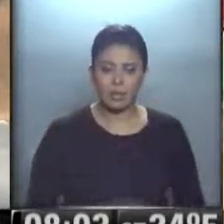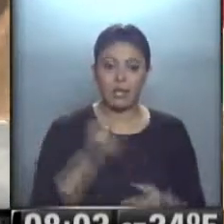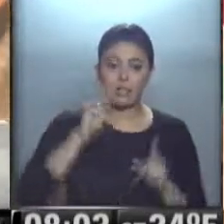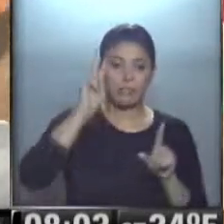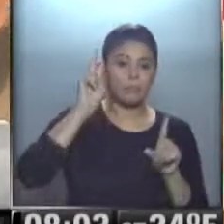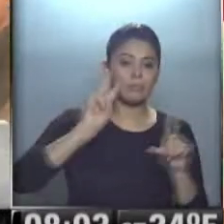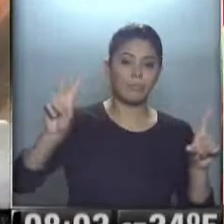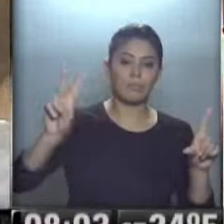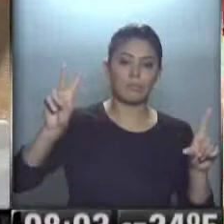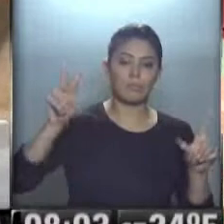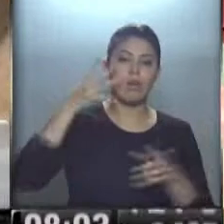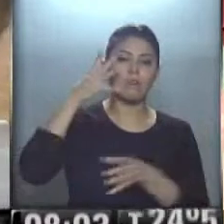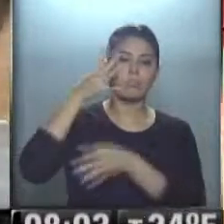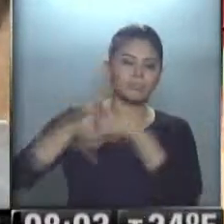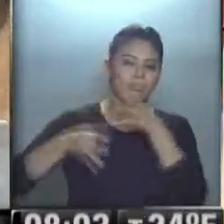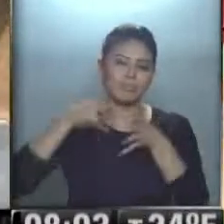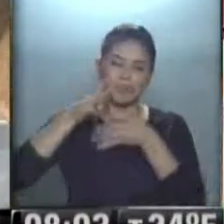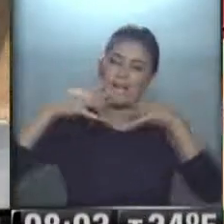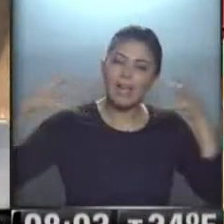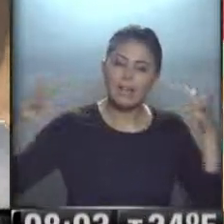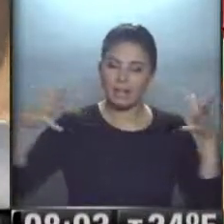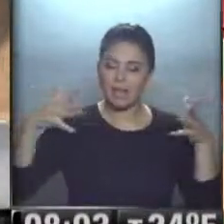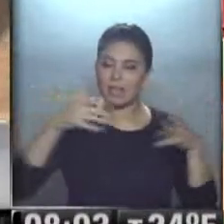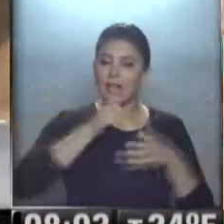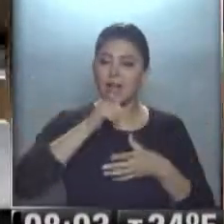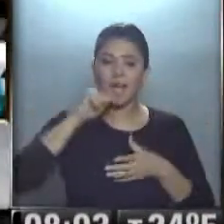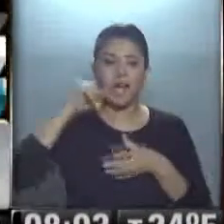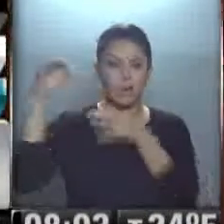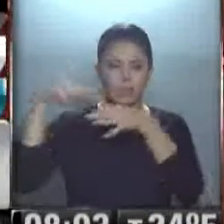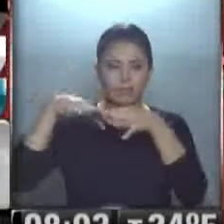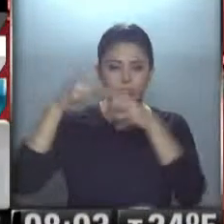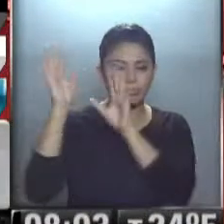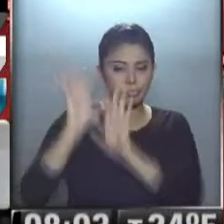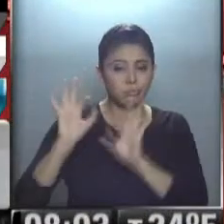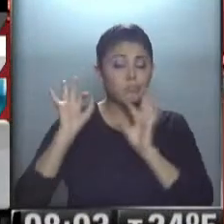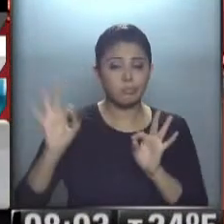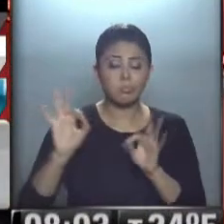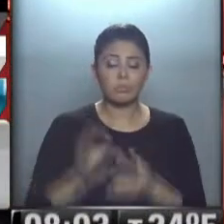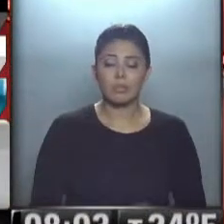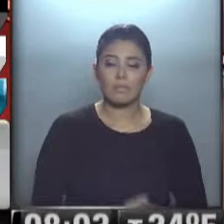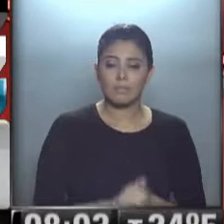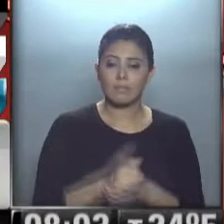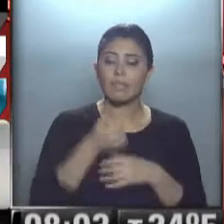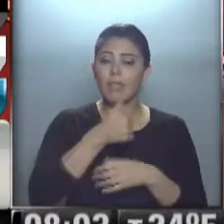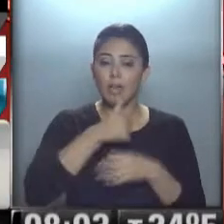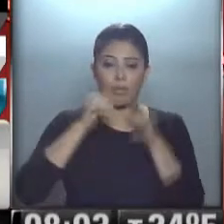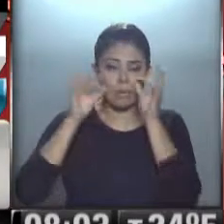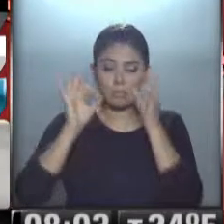planta potabilizadora, llamamos de gran capacidad, que tiene la posibilidad de entregar el agua